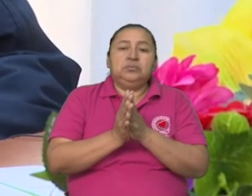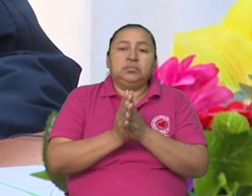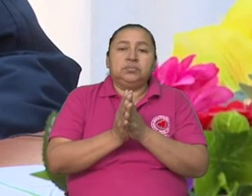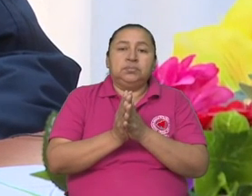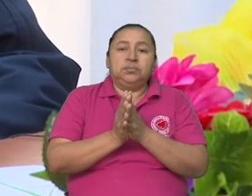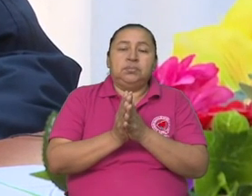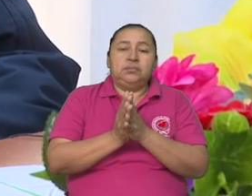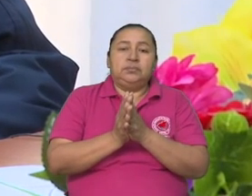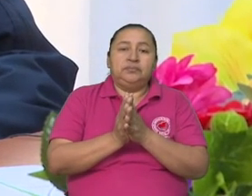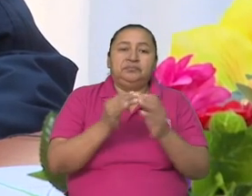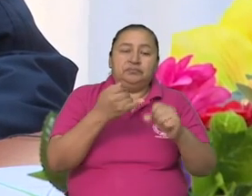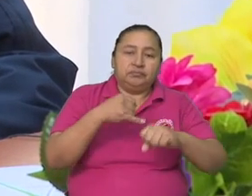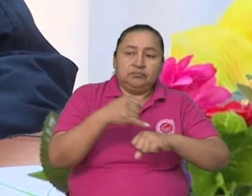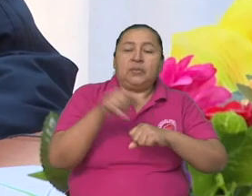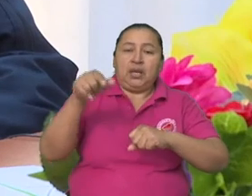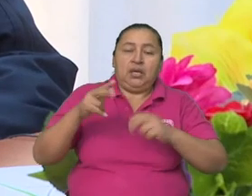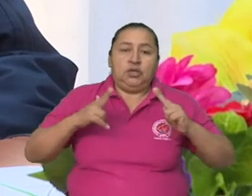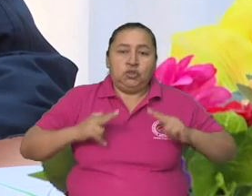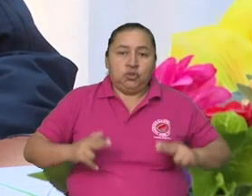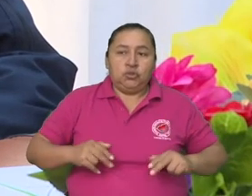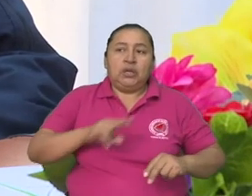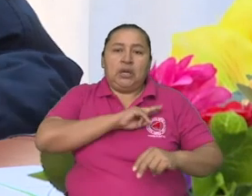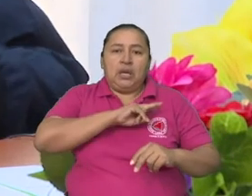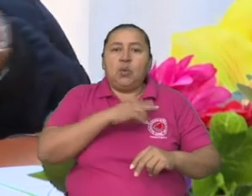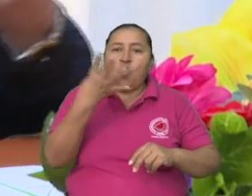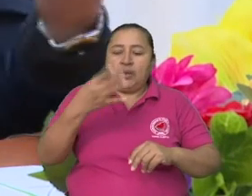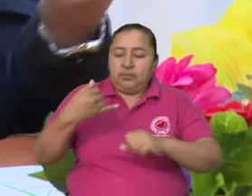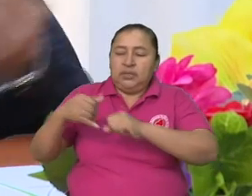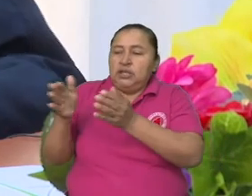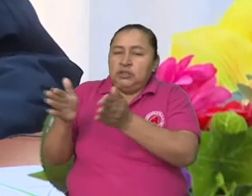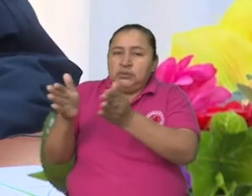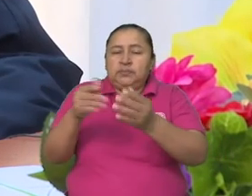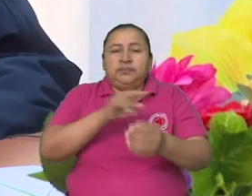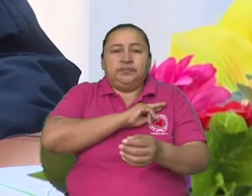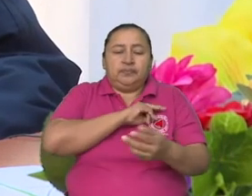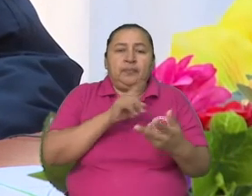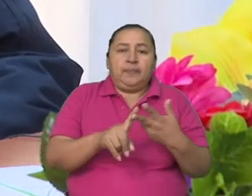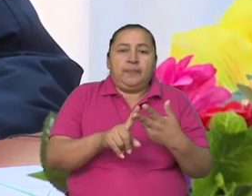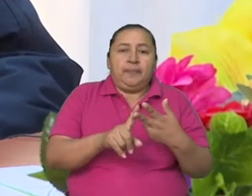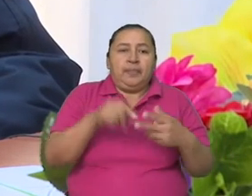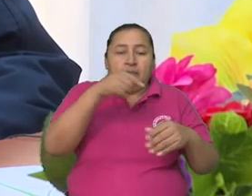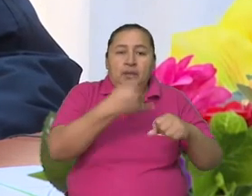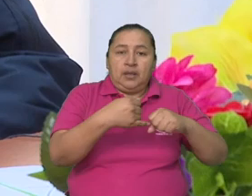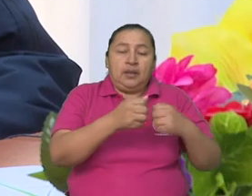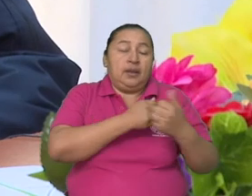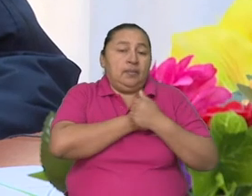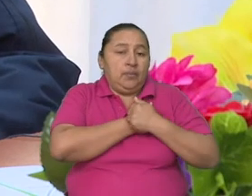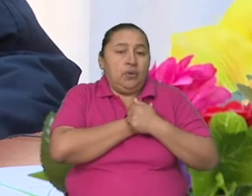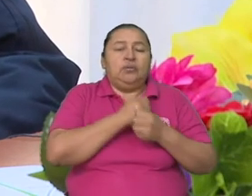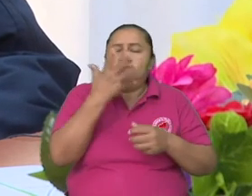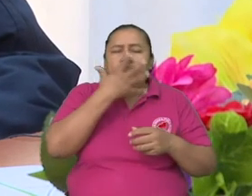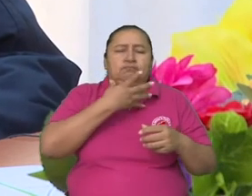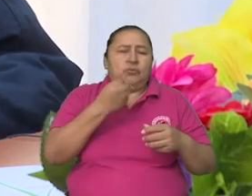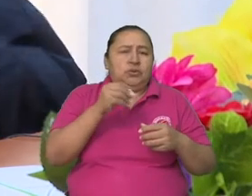aquí en Chontales, tenemos 4 isletas. Aquí tenemos también la isla del amor, que es una belleza,